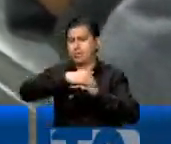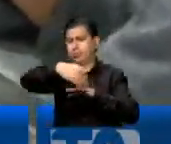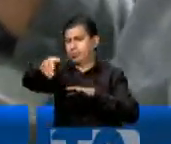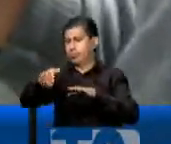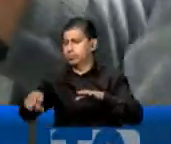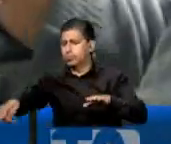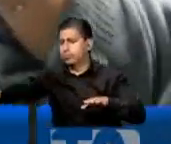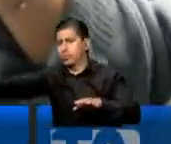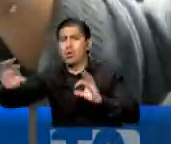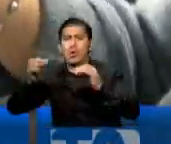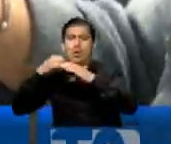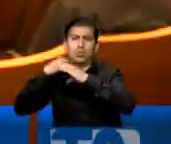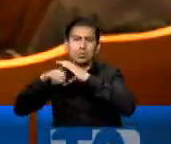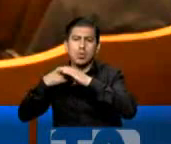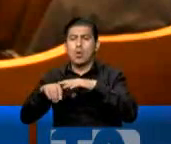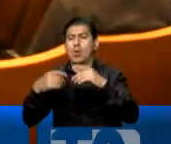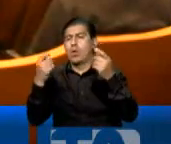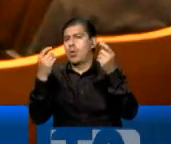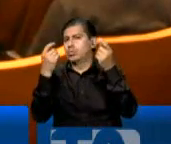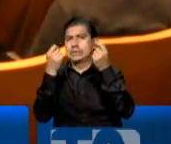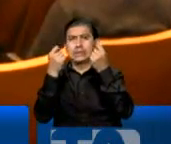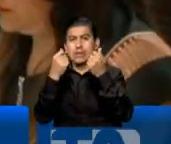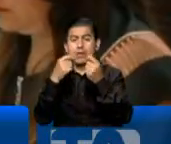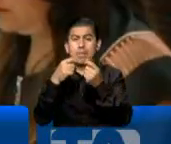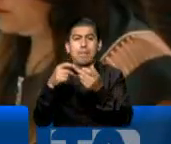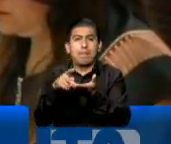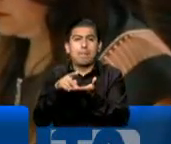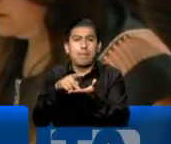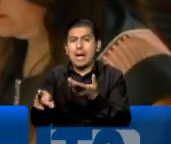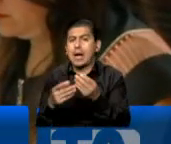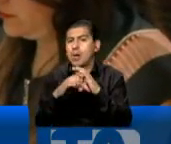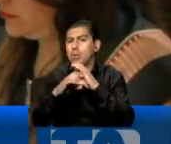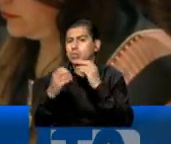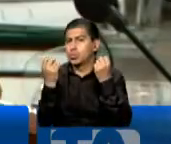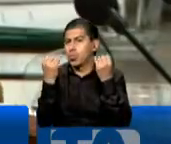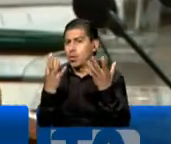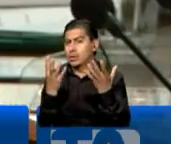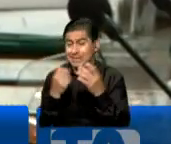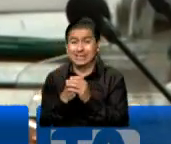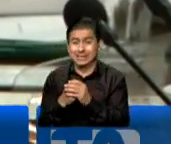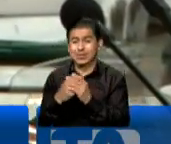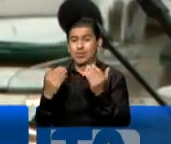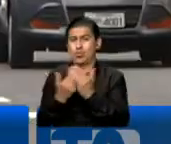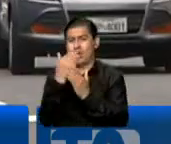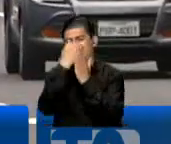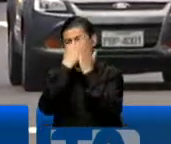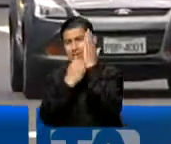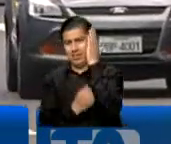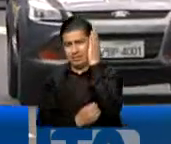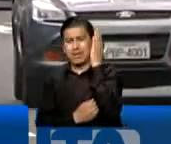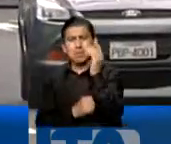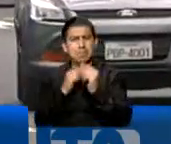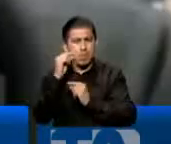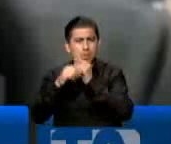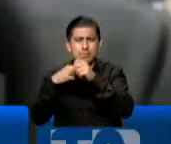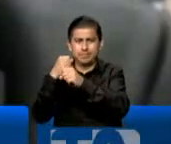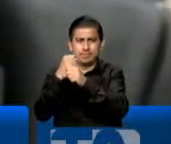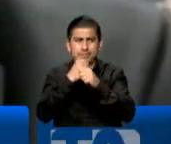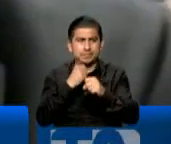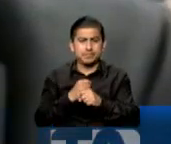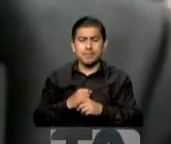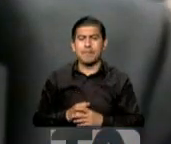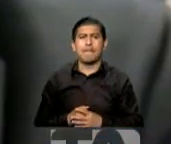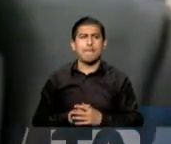transporte y los nuevos contratos de operación son algunos de los temas que están regulados en la ordenanza sobre el sistema integrado de transporte público.